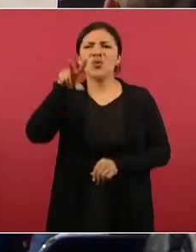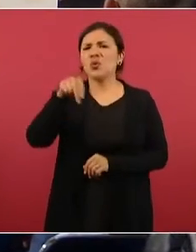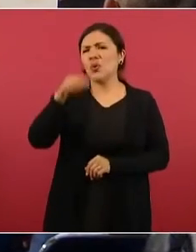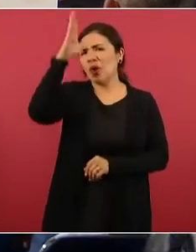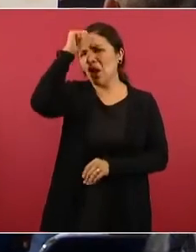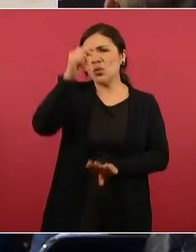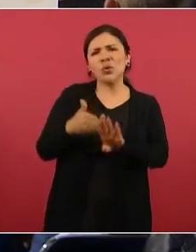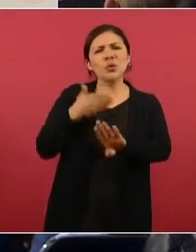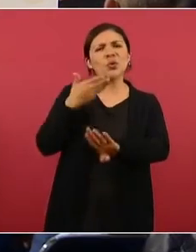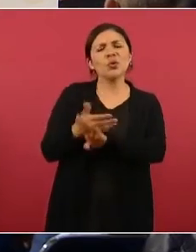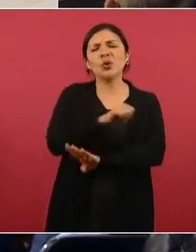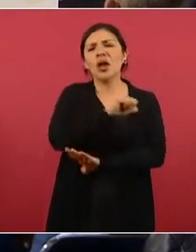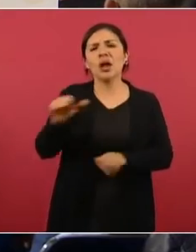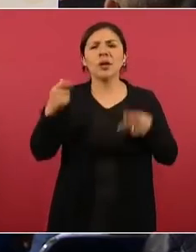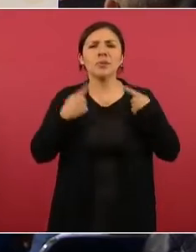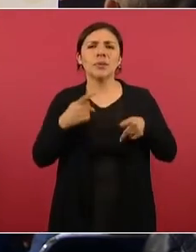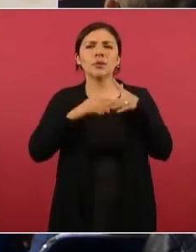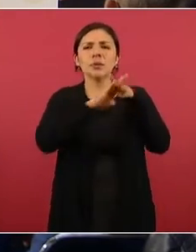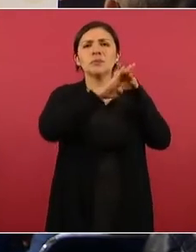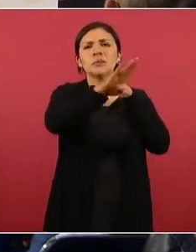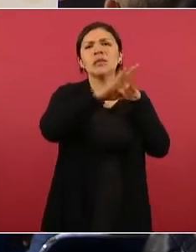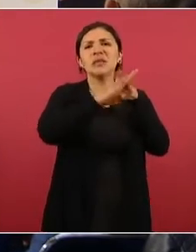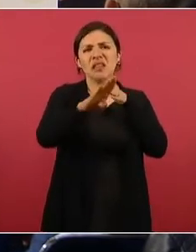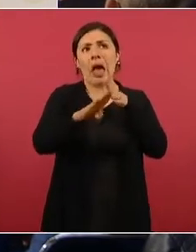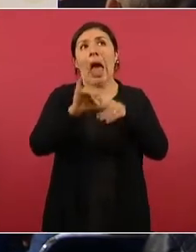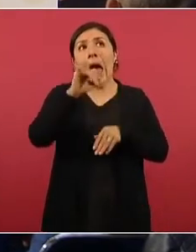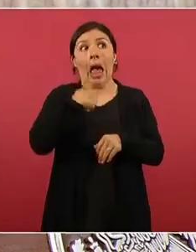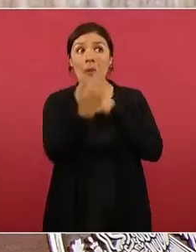contra de los migrantes en Texas,